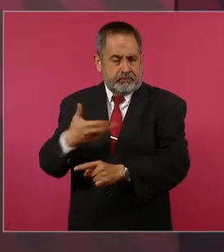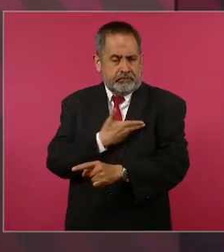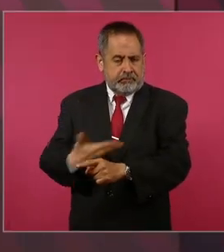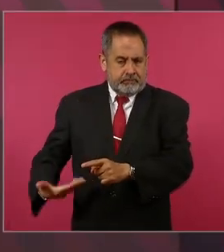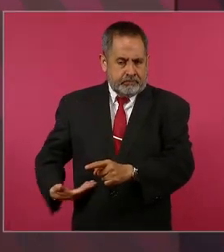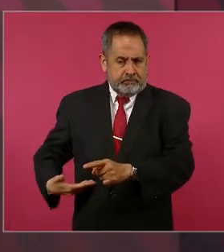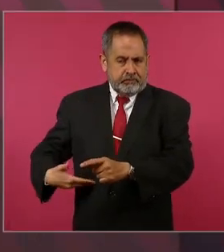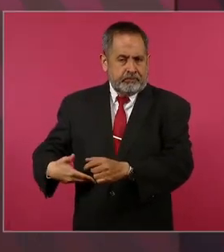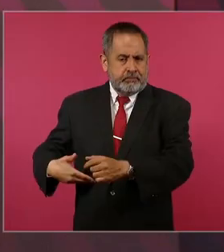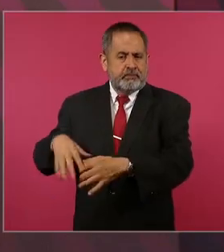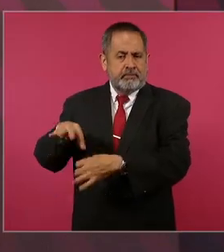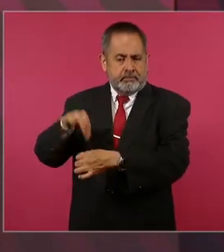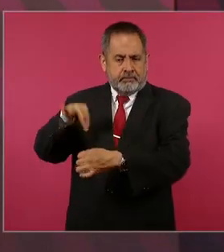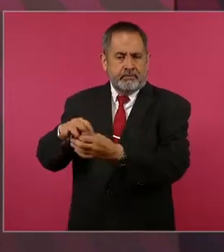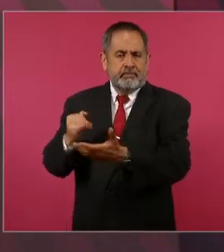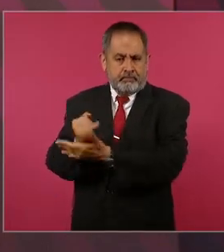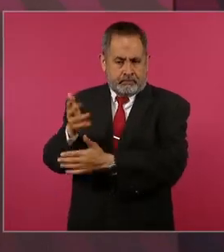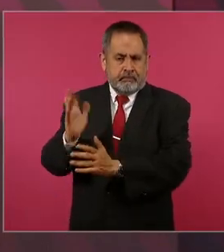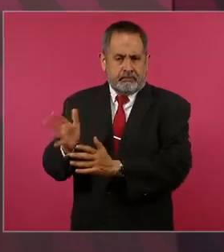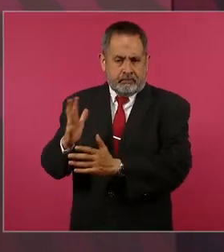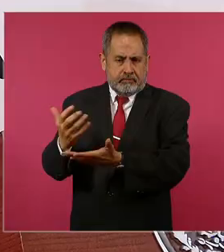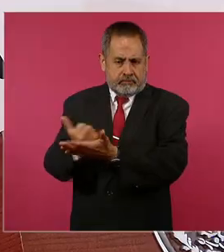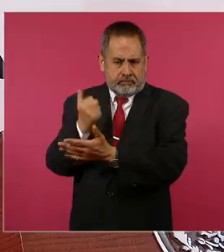presidenta electa,